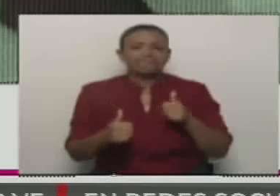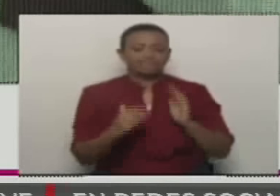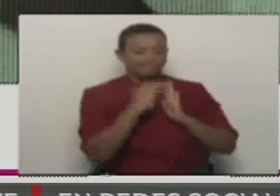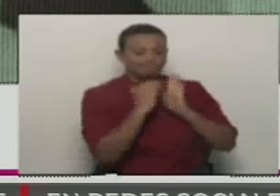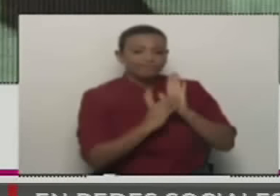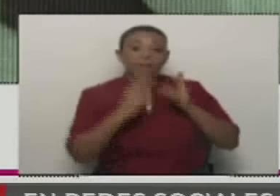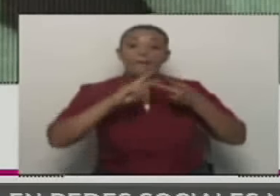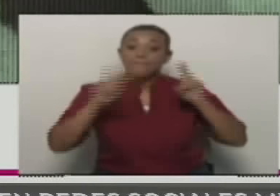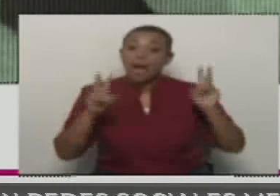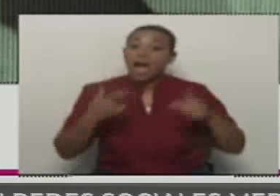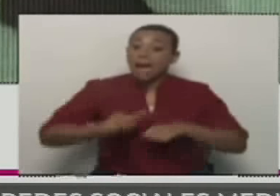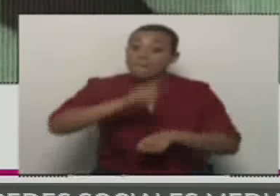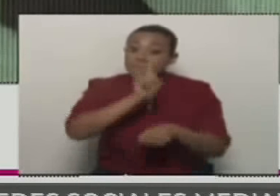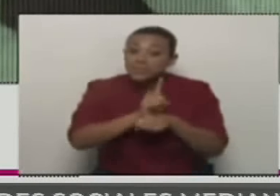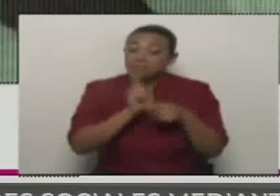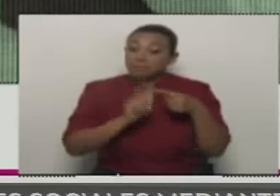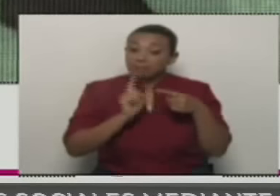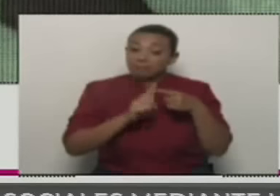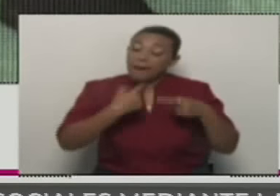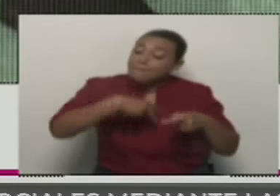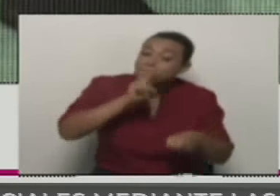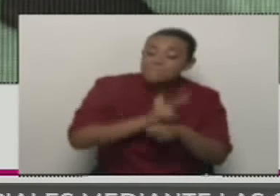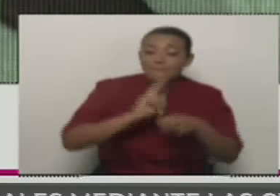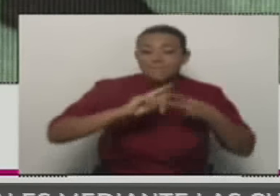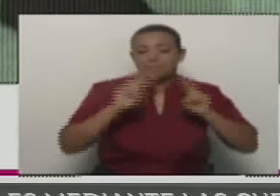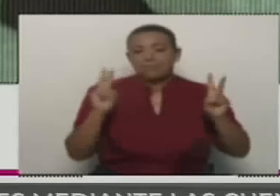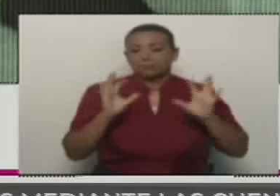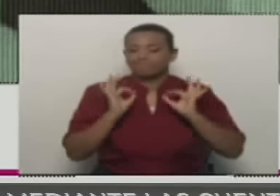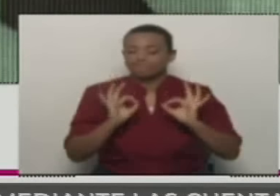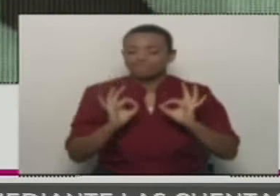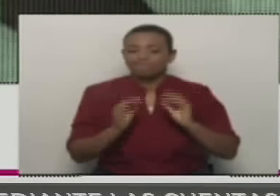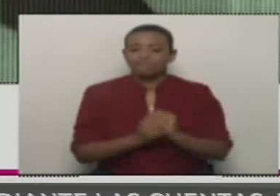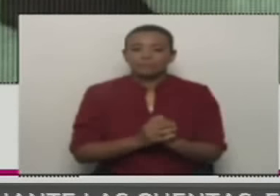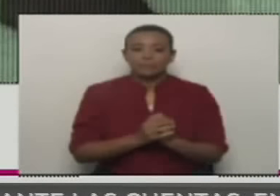Paz, paz, paz.